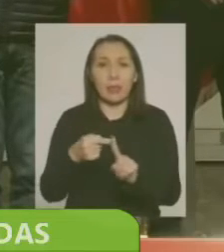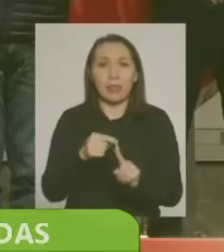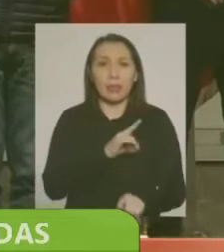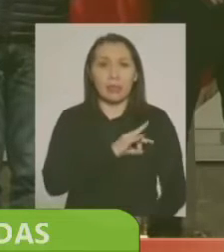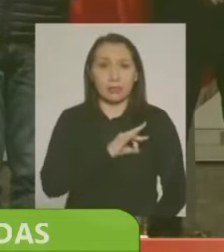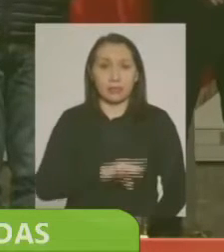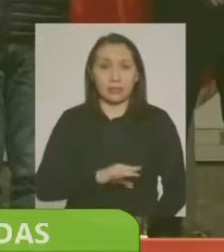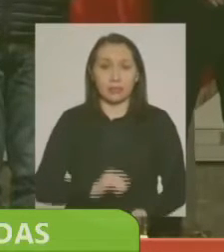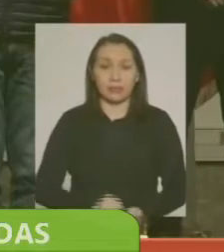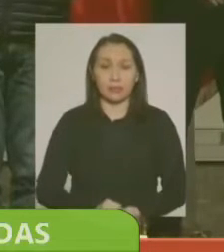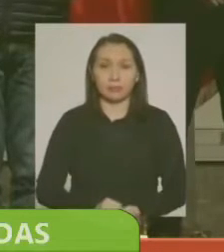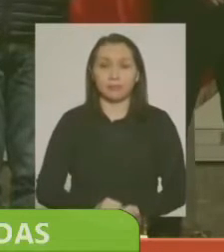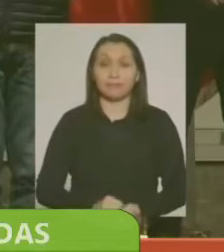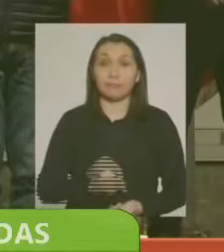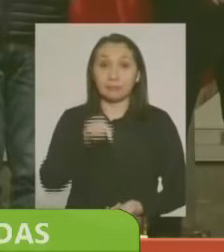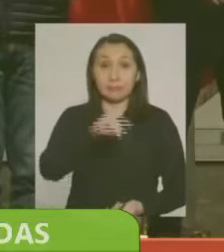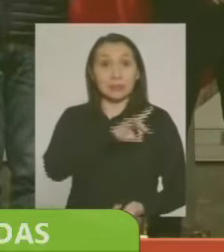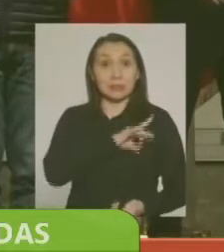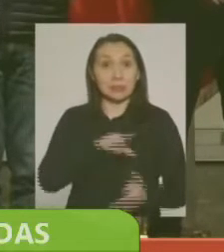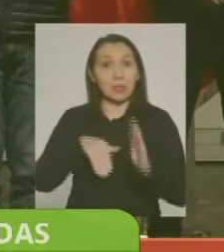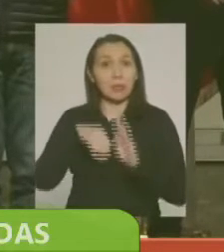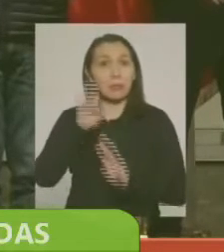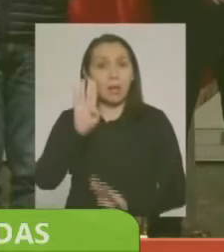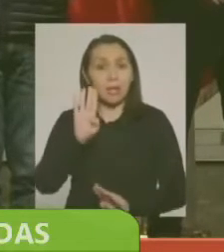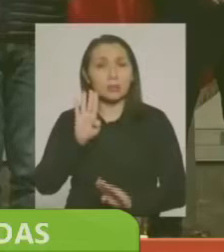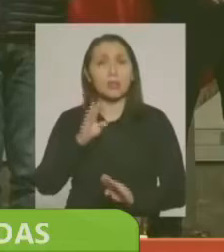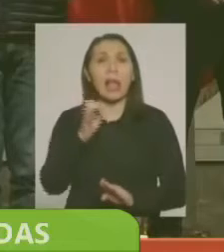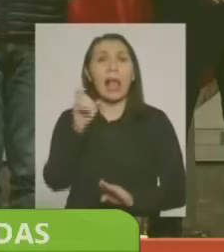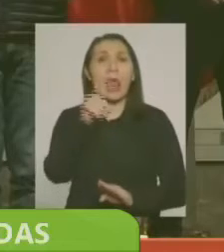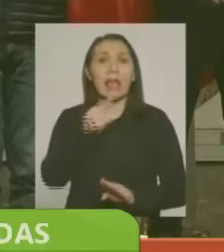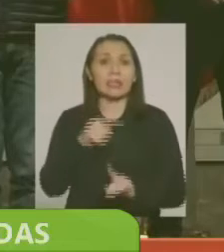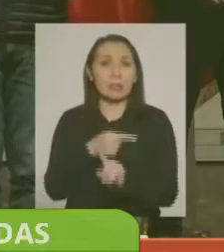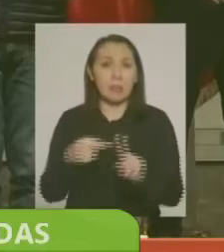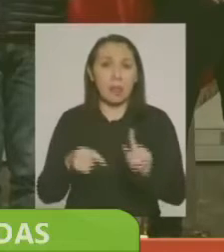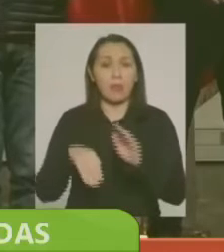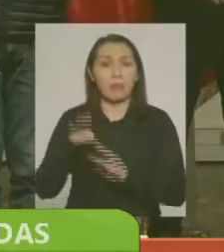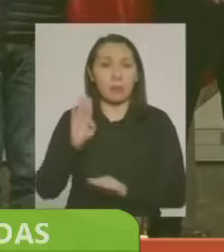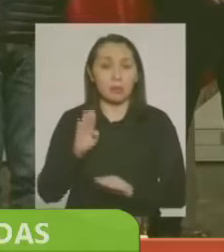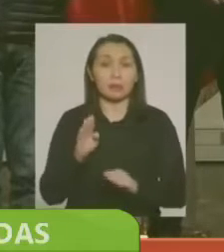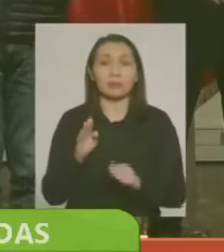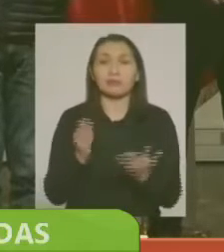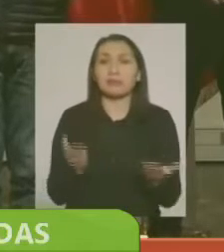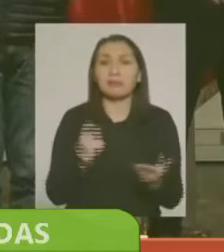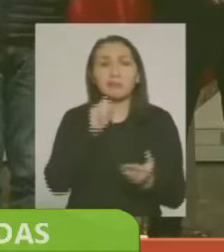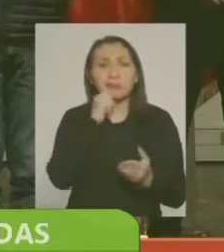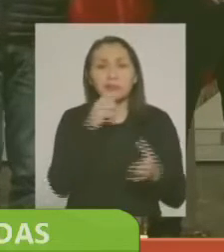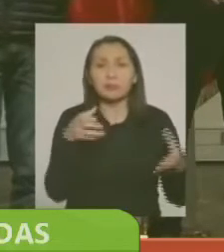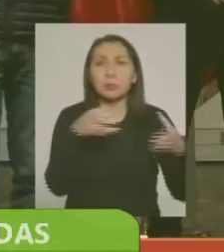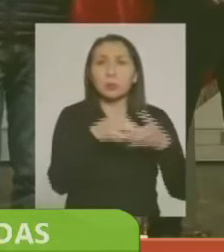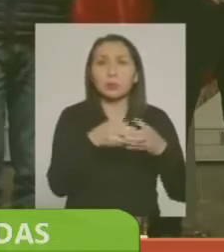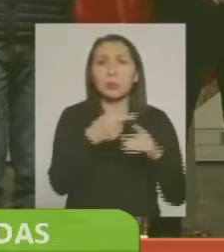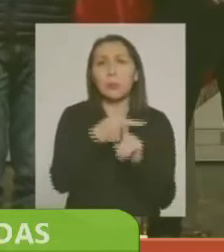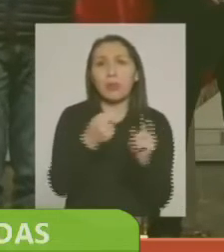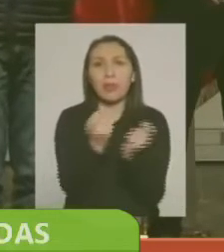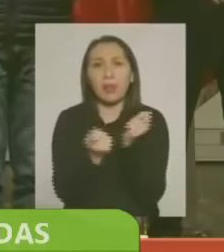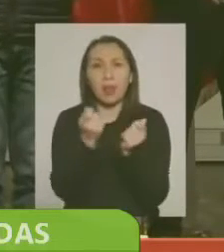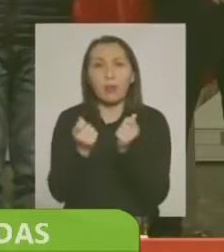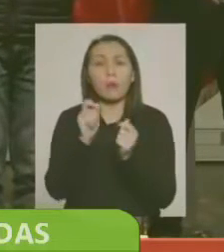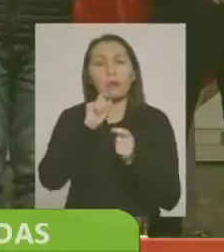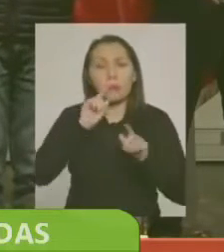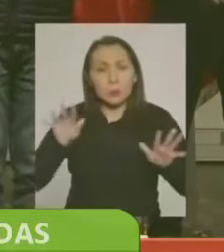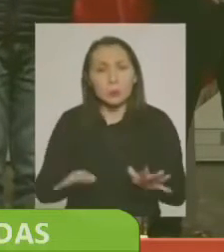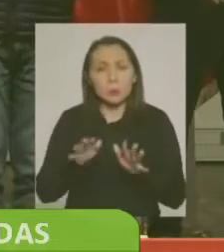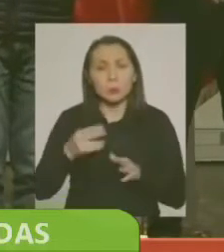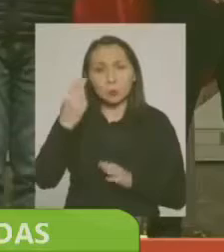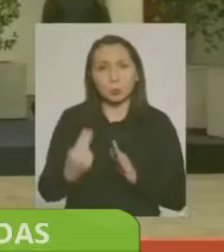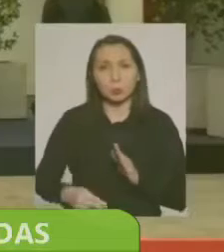el pago de dividendos. Tercero, una ampliación en la cobertura de lo que significa el subsidio de arriendo. Y cuarto, una postulación